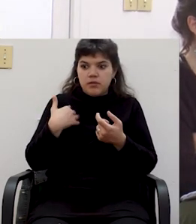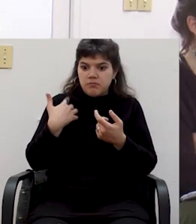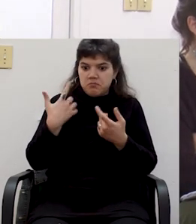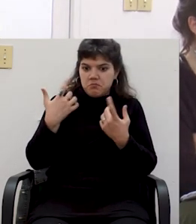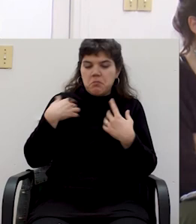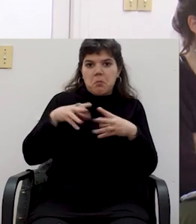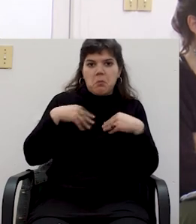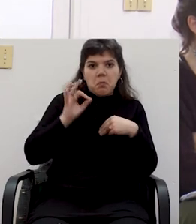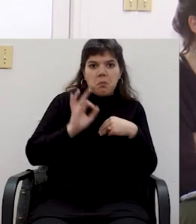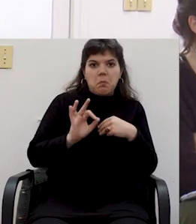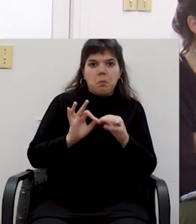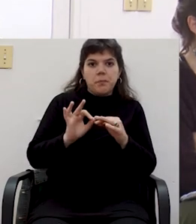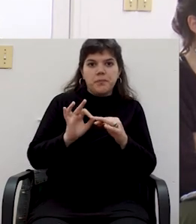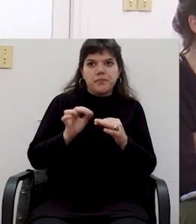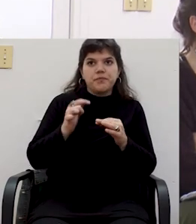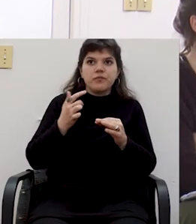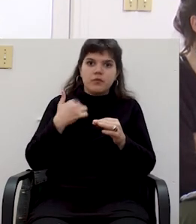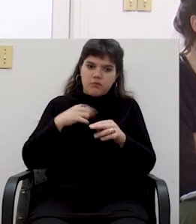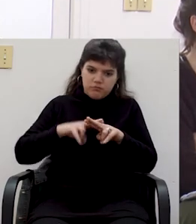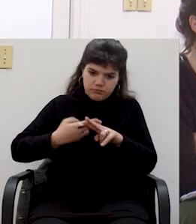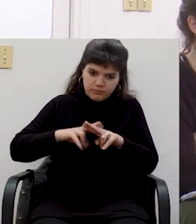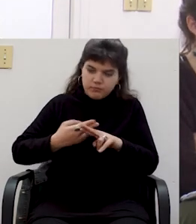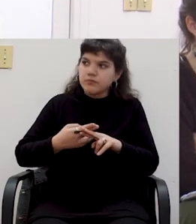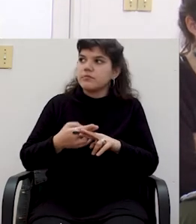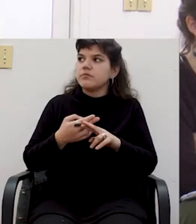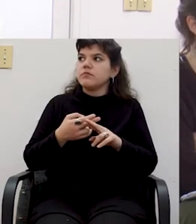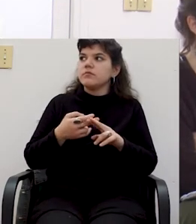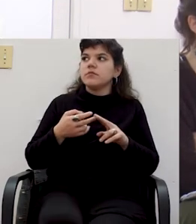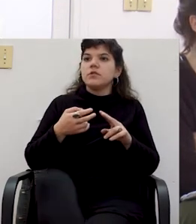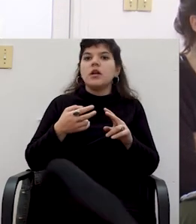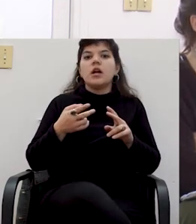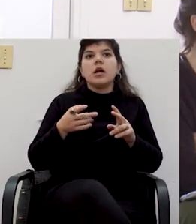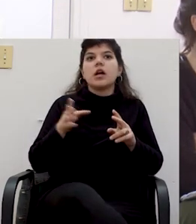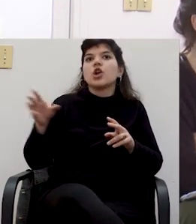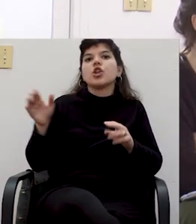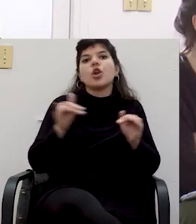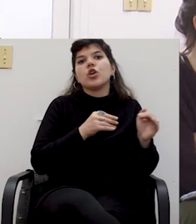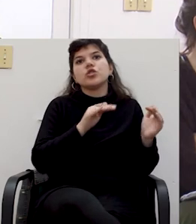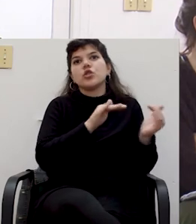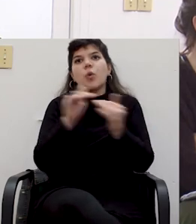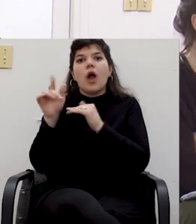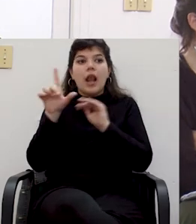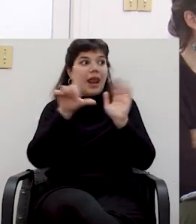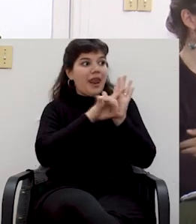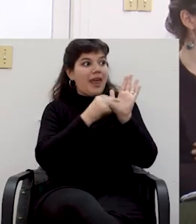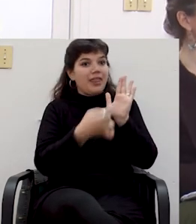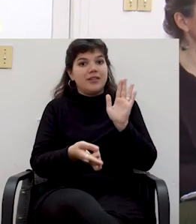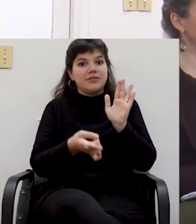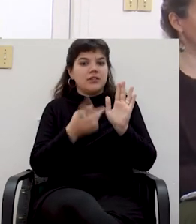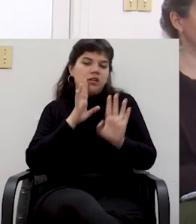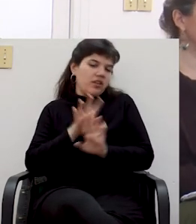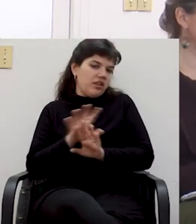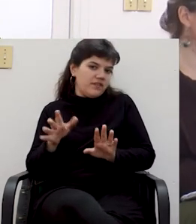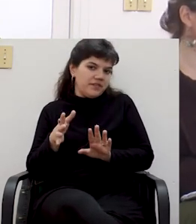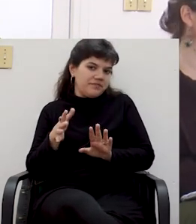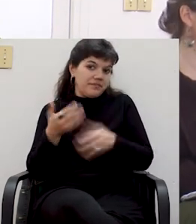asertiva? Insisto y cierro con lo que decía al principio, que todos seamos iguales ante la ley no es garantía. Que